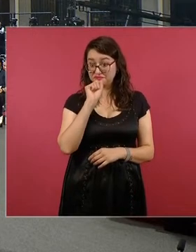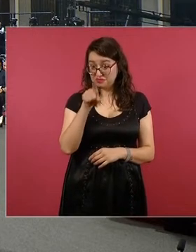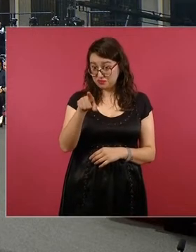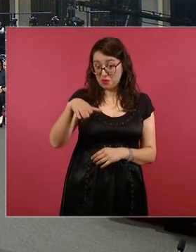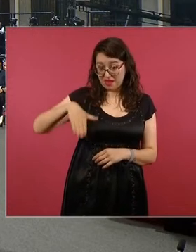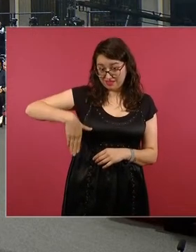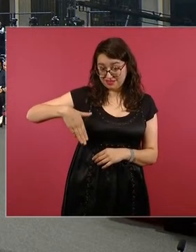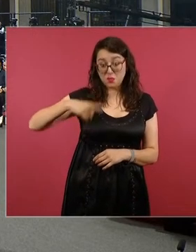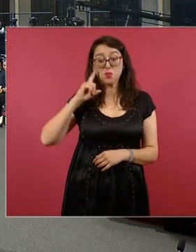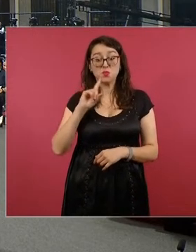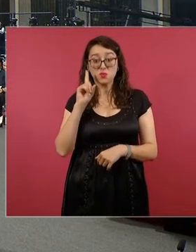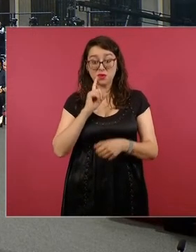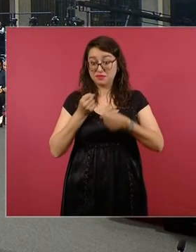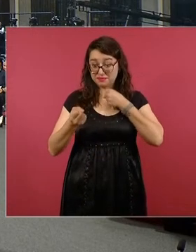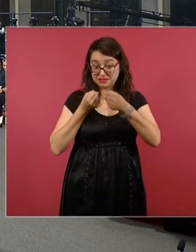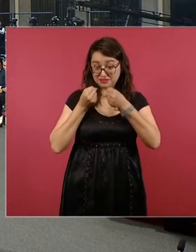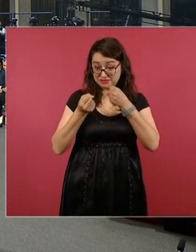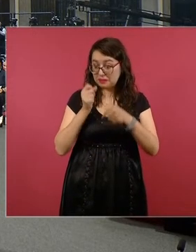ahora.